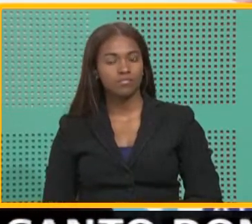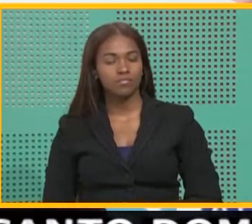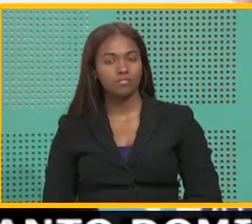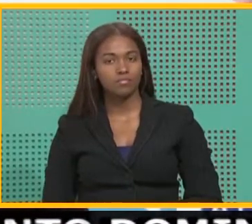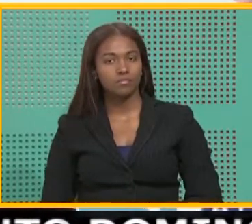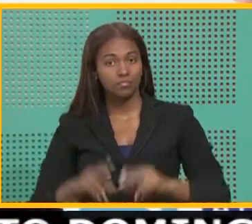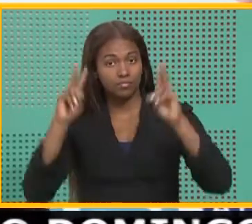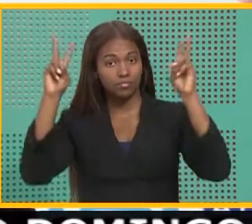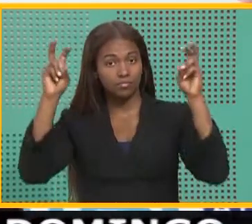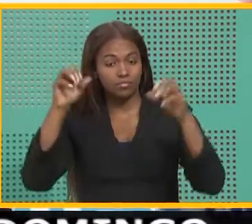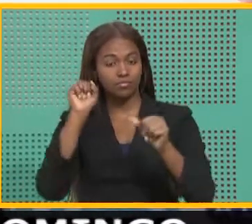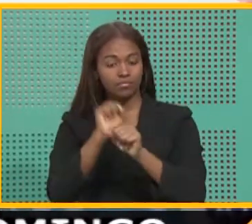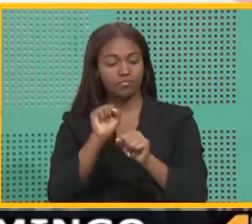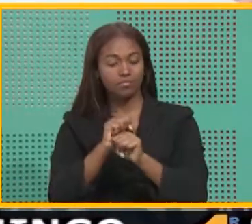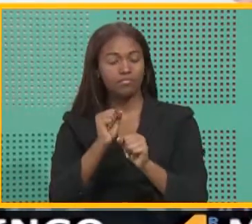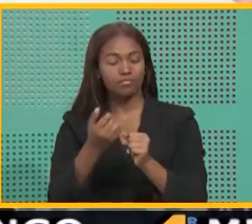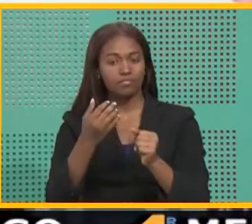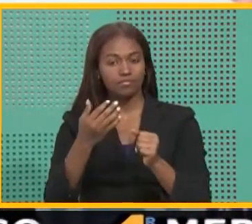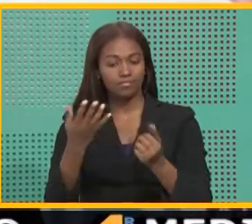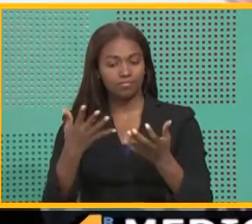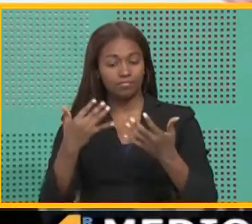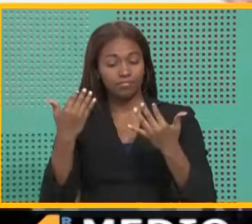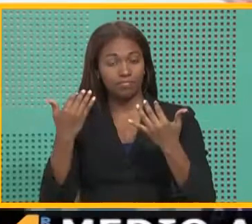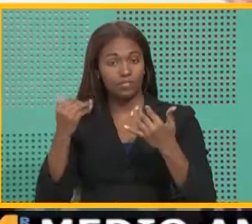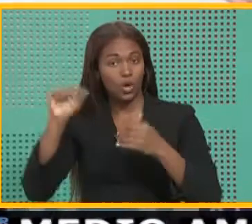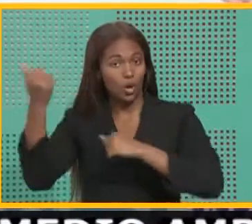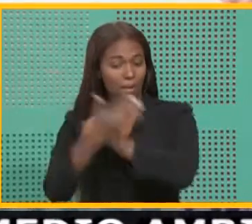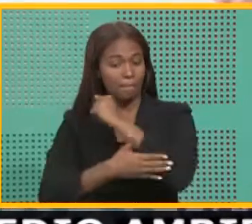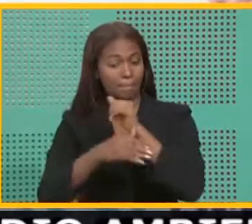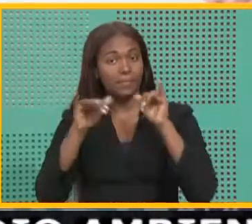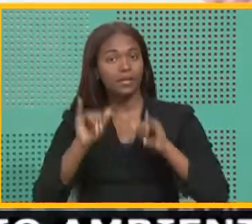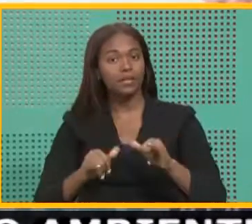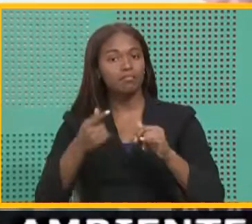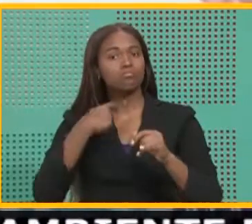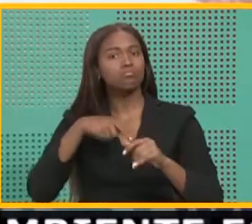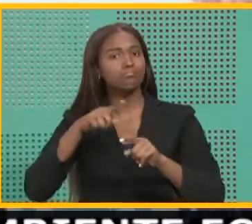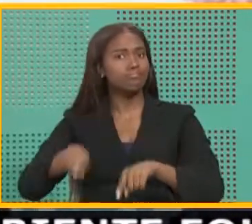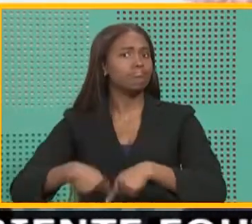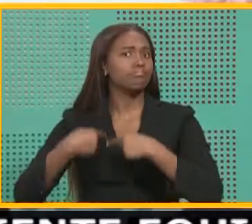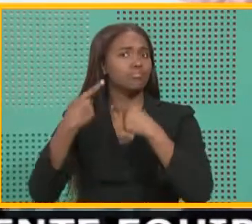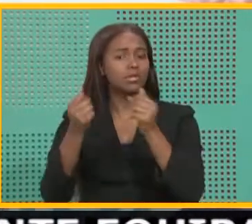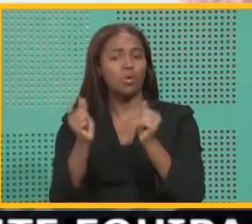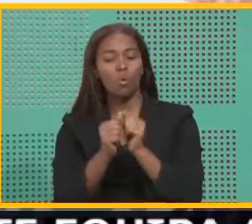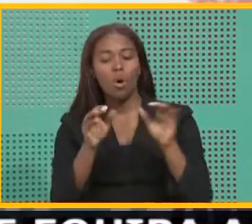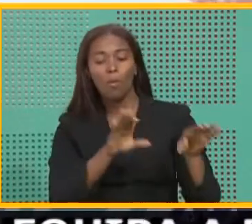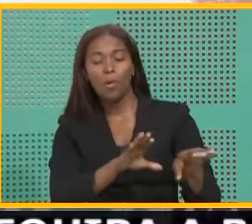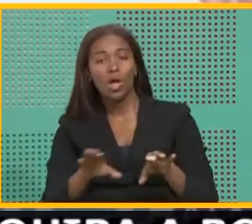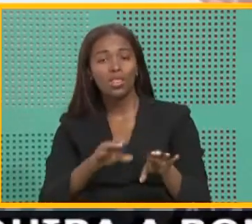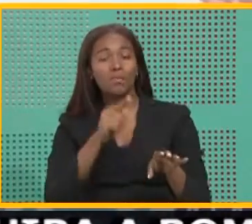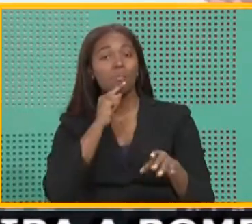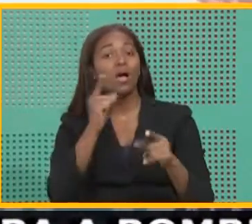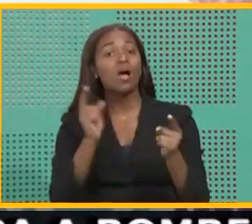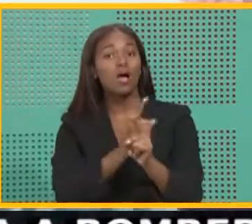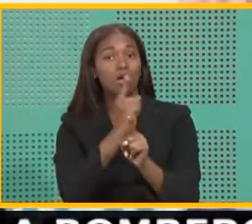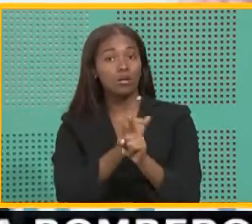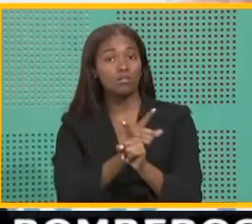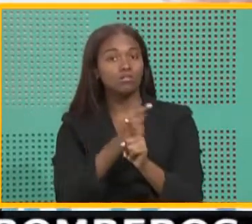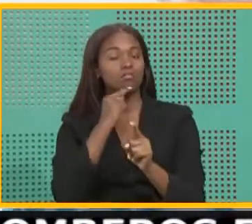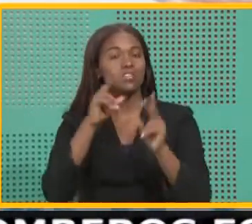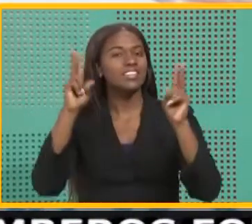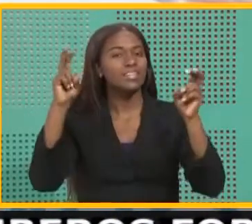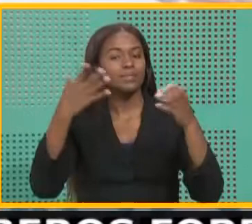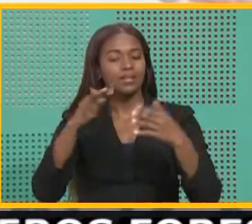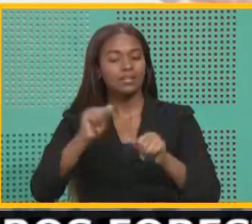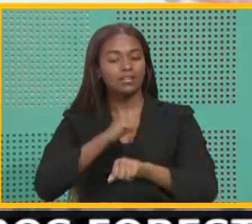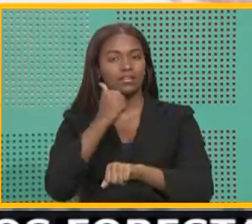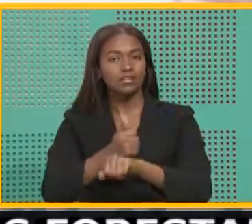la inversión extranjera directa, precisamente nosotros venimos con un comportamiento bastante adecuado en términos de lo que